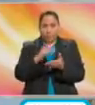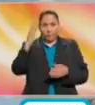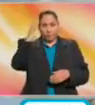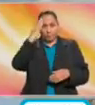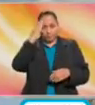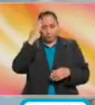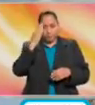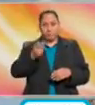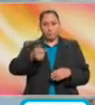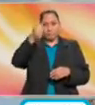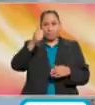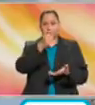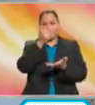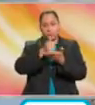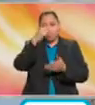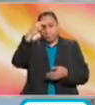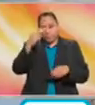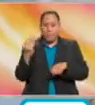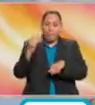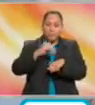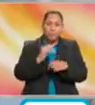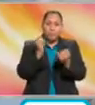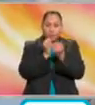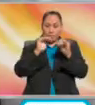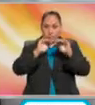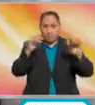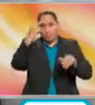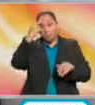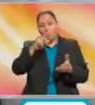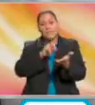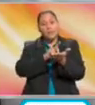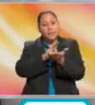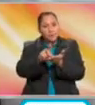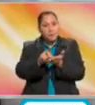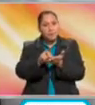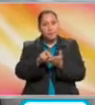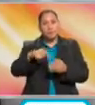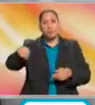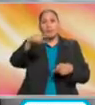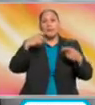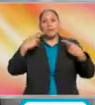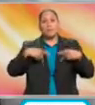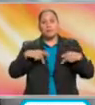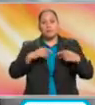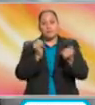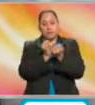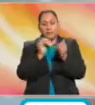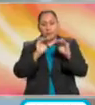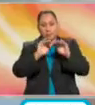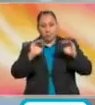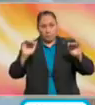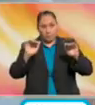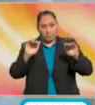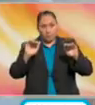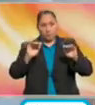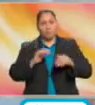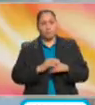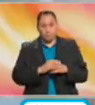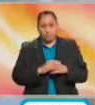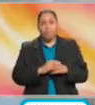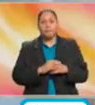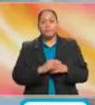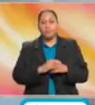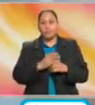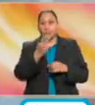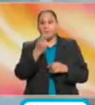en la Ciudad de México, se establece la igualdad para los derechos entre personas de igual o diferente sexo. ¿Sí? Ese